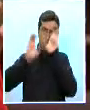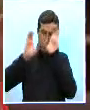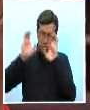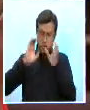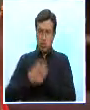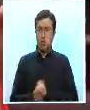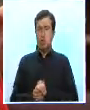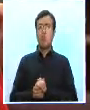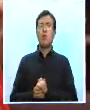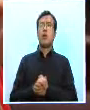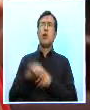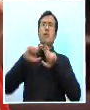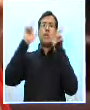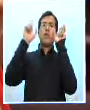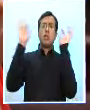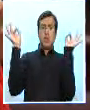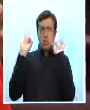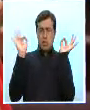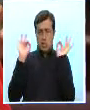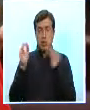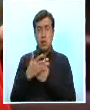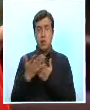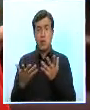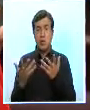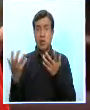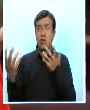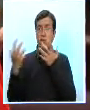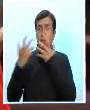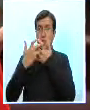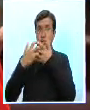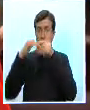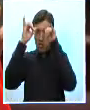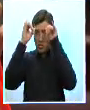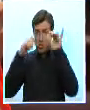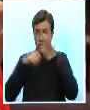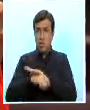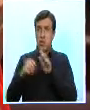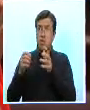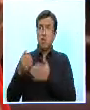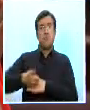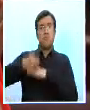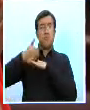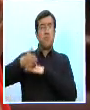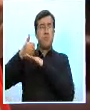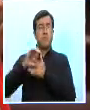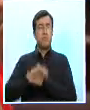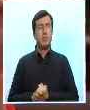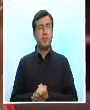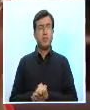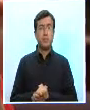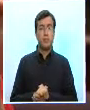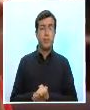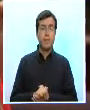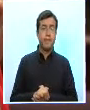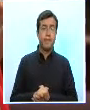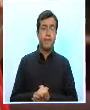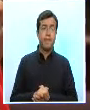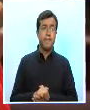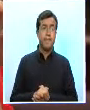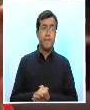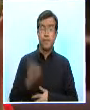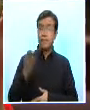de la energía que están relacionados con el mundo de la tauromaquia que además